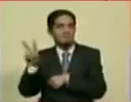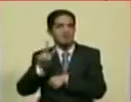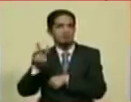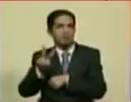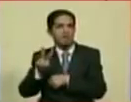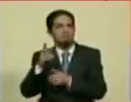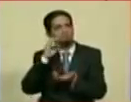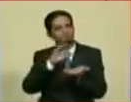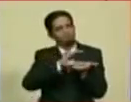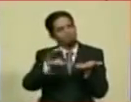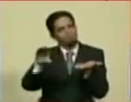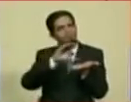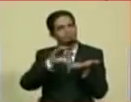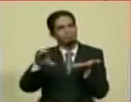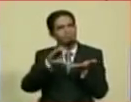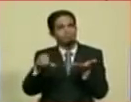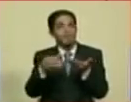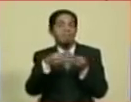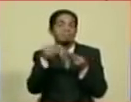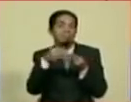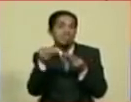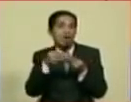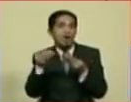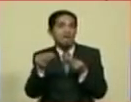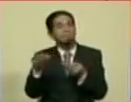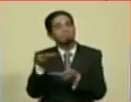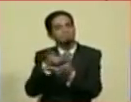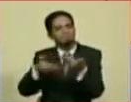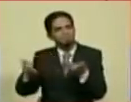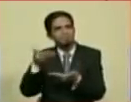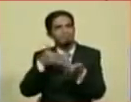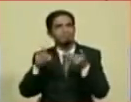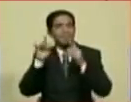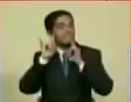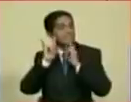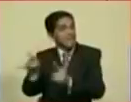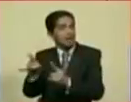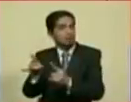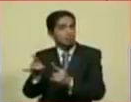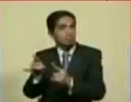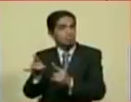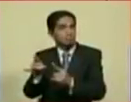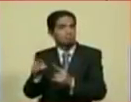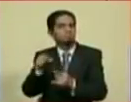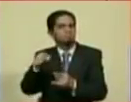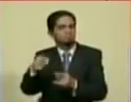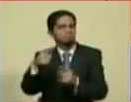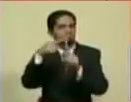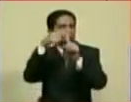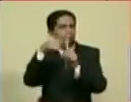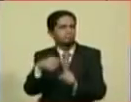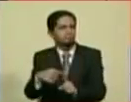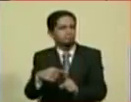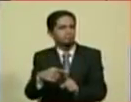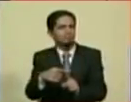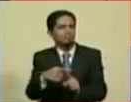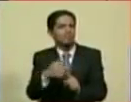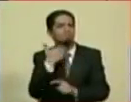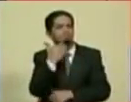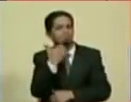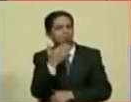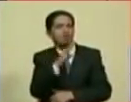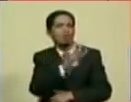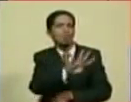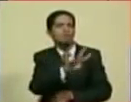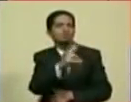hemos entregado divisas convertibles de manera directa, que suman cerca de 420 millones